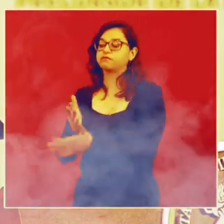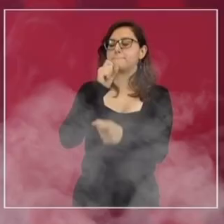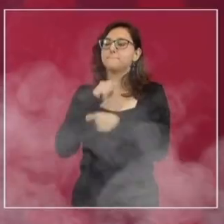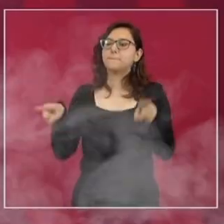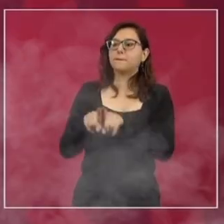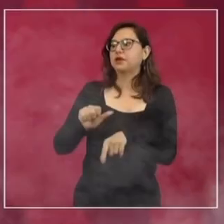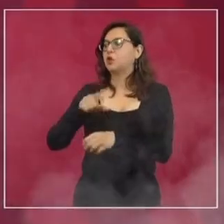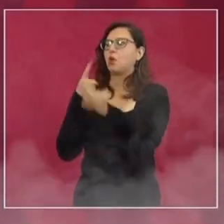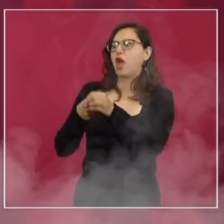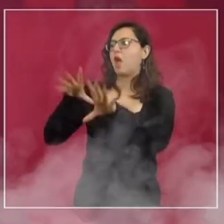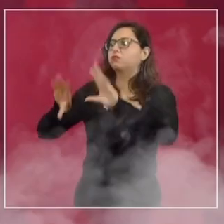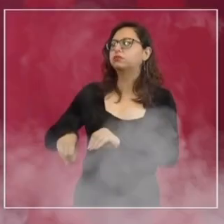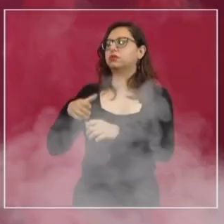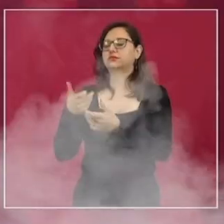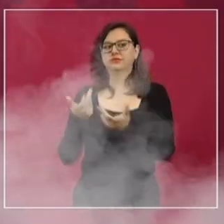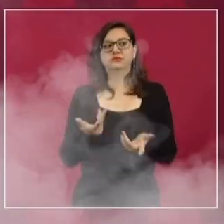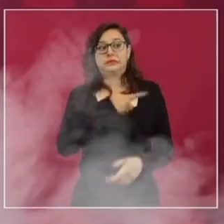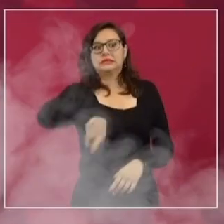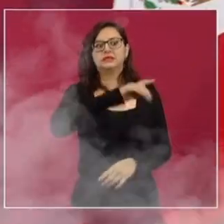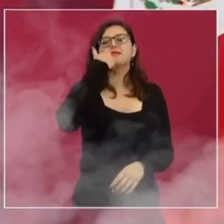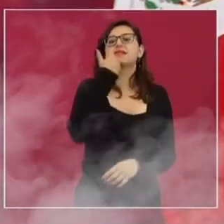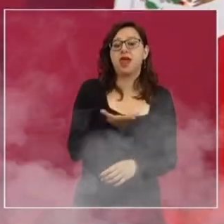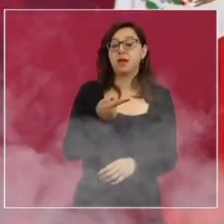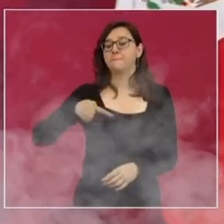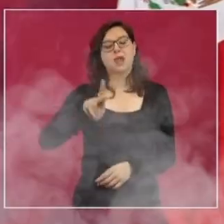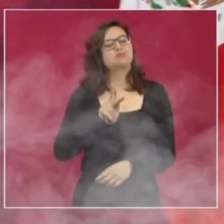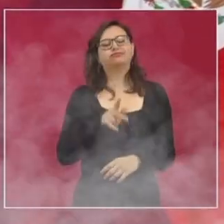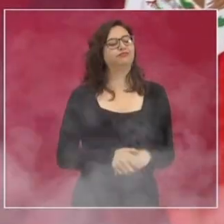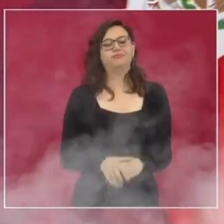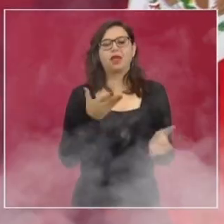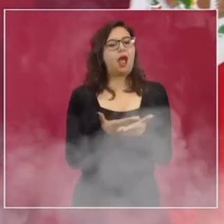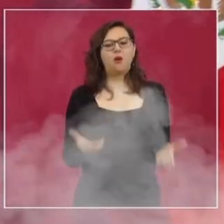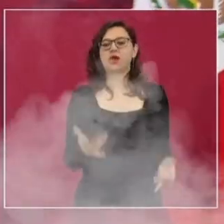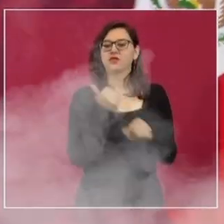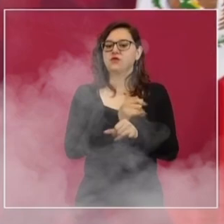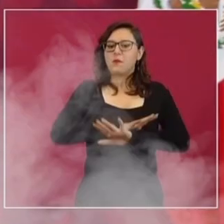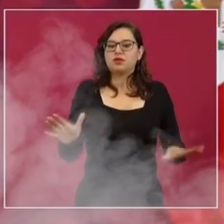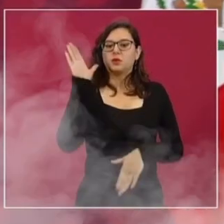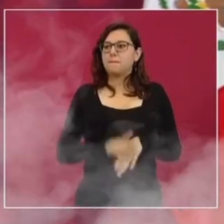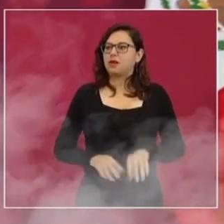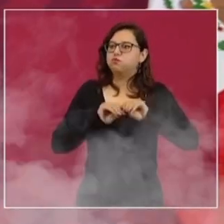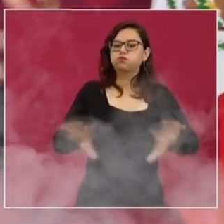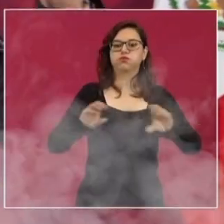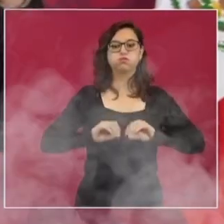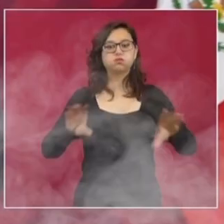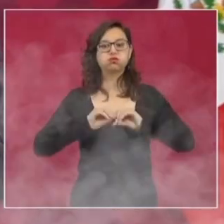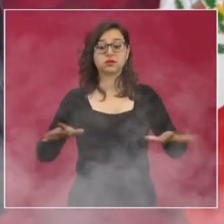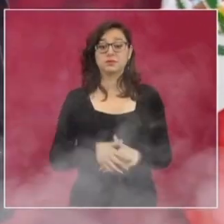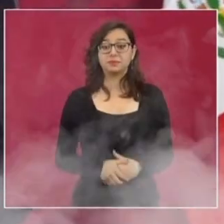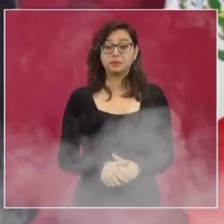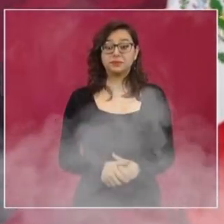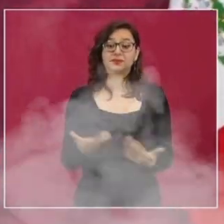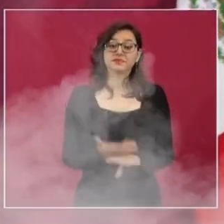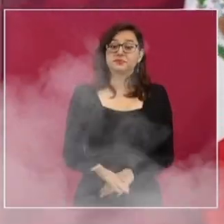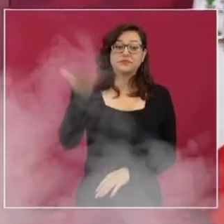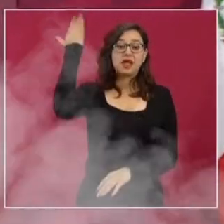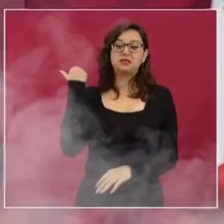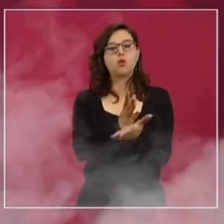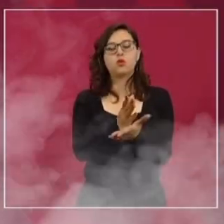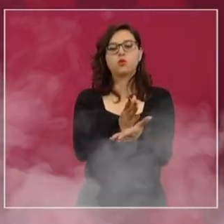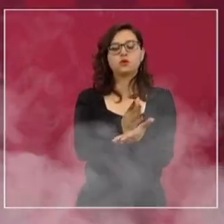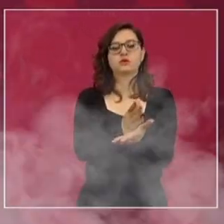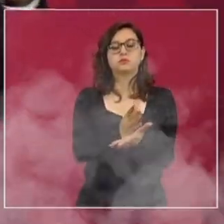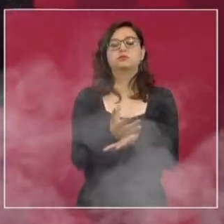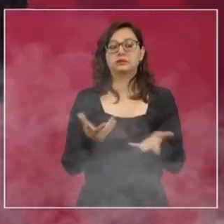con censura, pero ahora fluye más la información que antes. Antes imponían